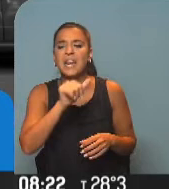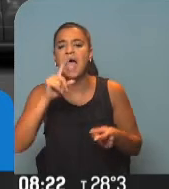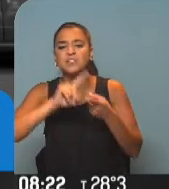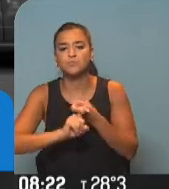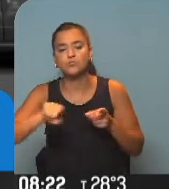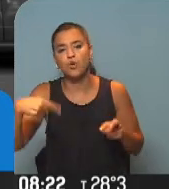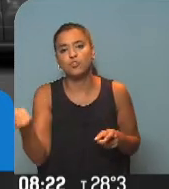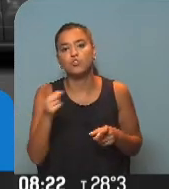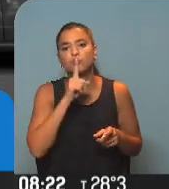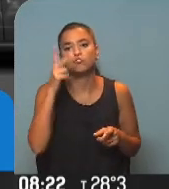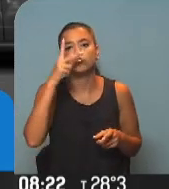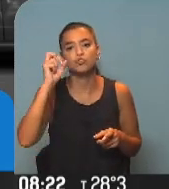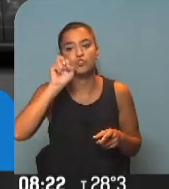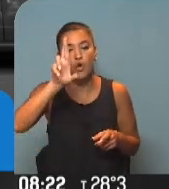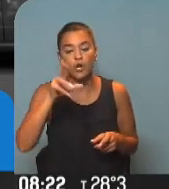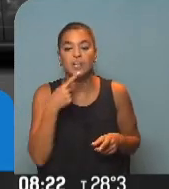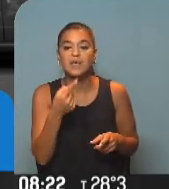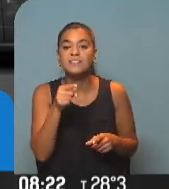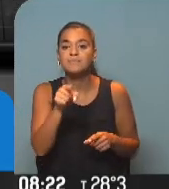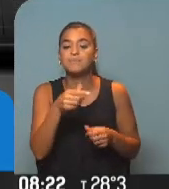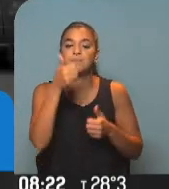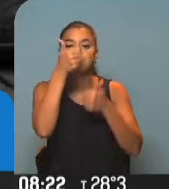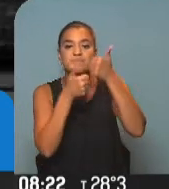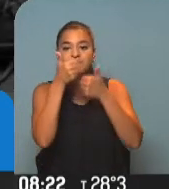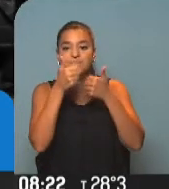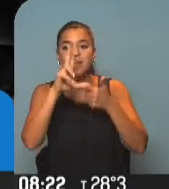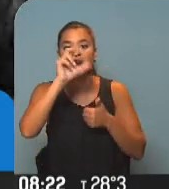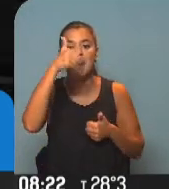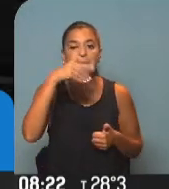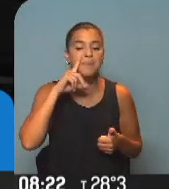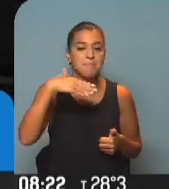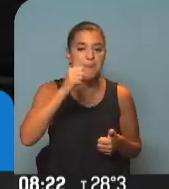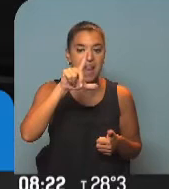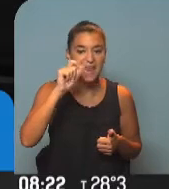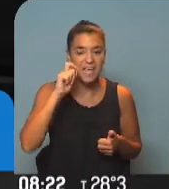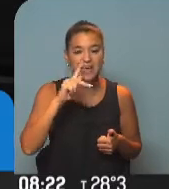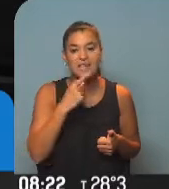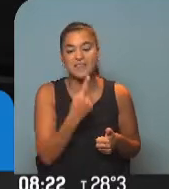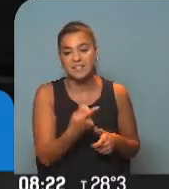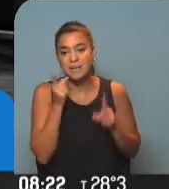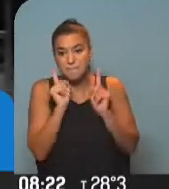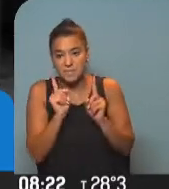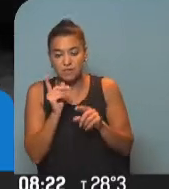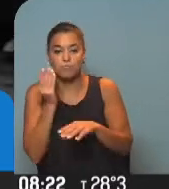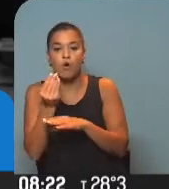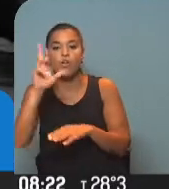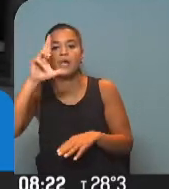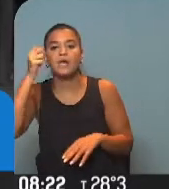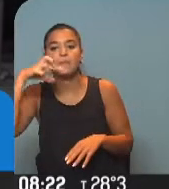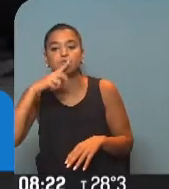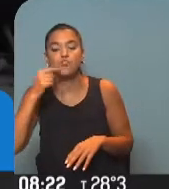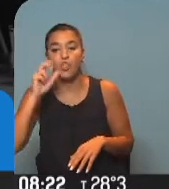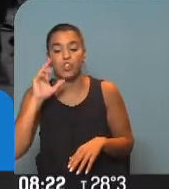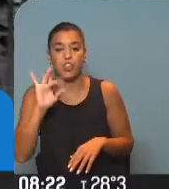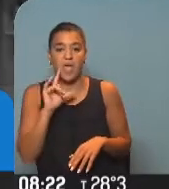a actor. Acá tampoco está muy peleado que digamos. Rami Malek, el protagonista de Rapsodia Bohemia, recién lo tuviste en pantalla. Ganó